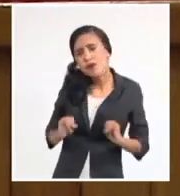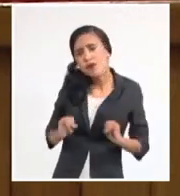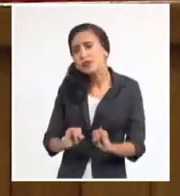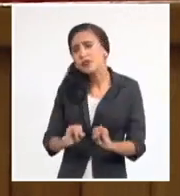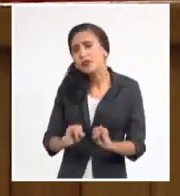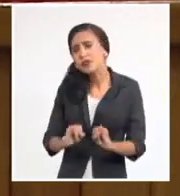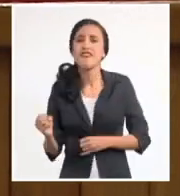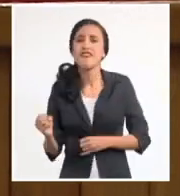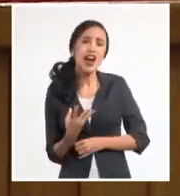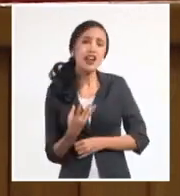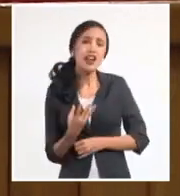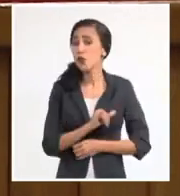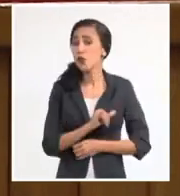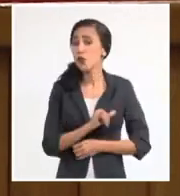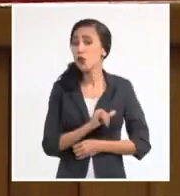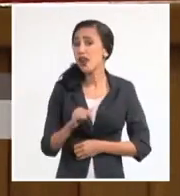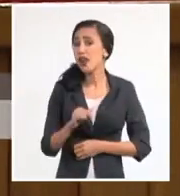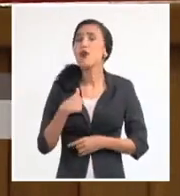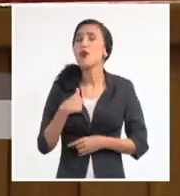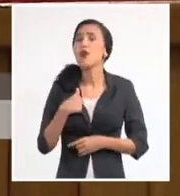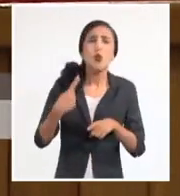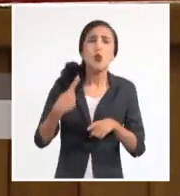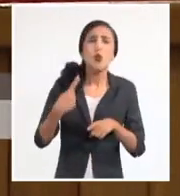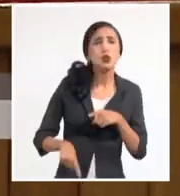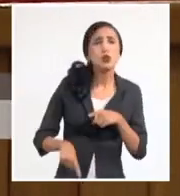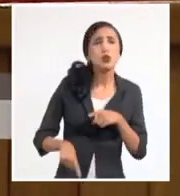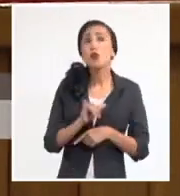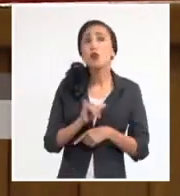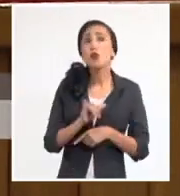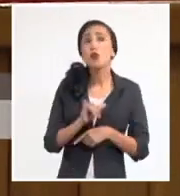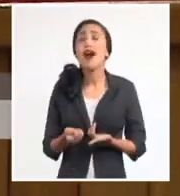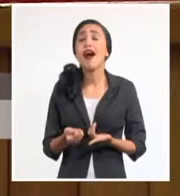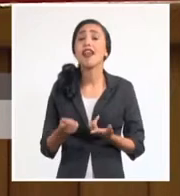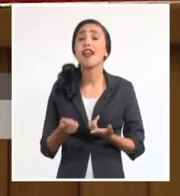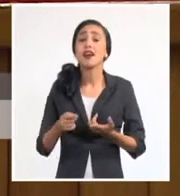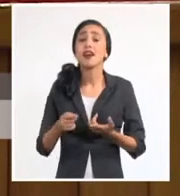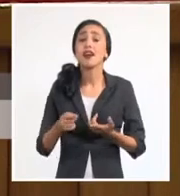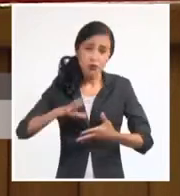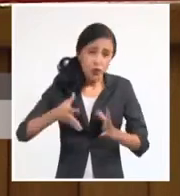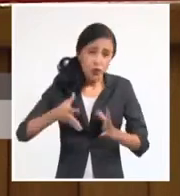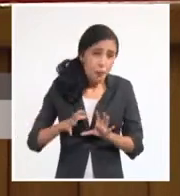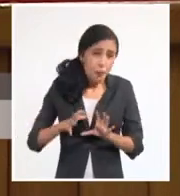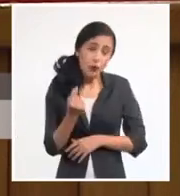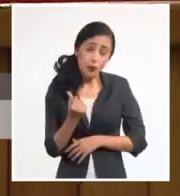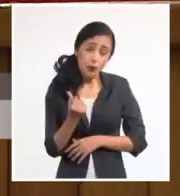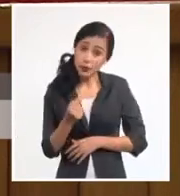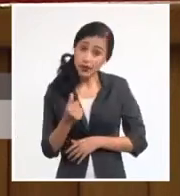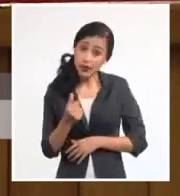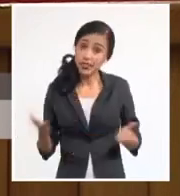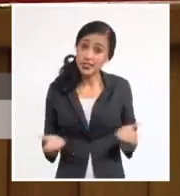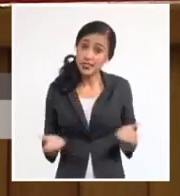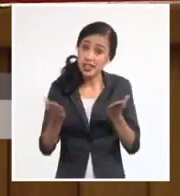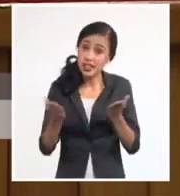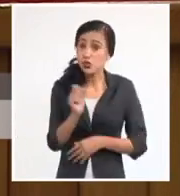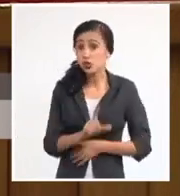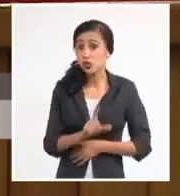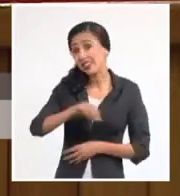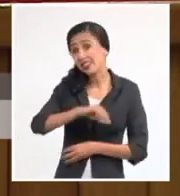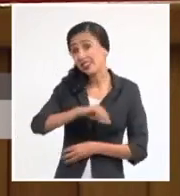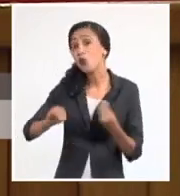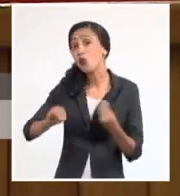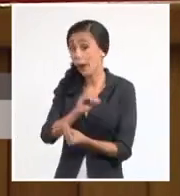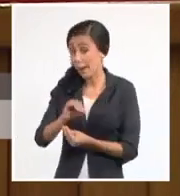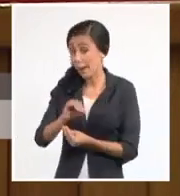las exigencias derivadas de la actualización del modelo económico-social cubano de desarrollo socialista,